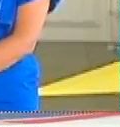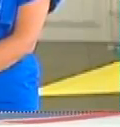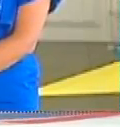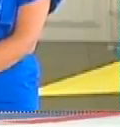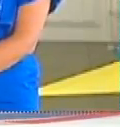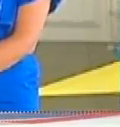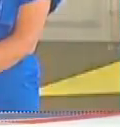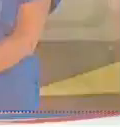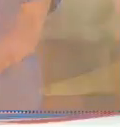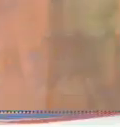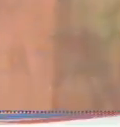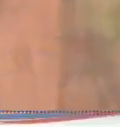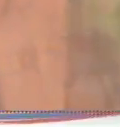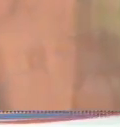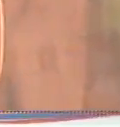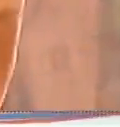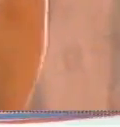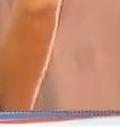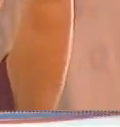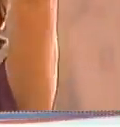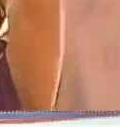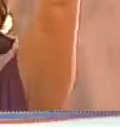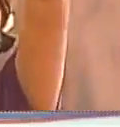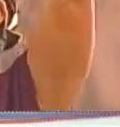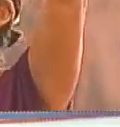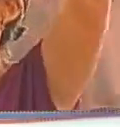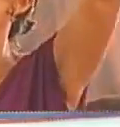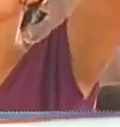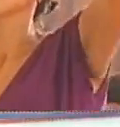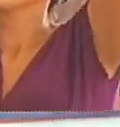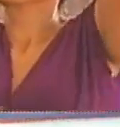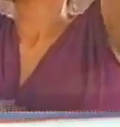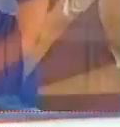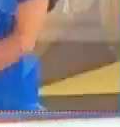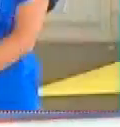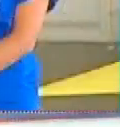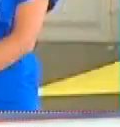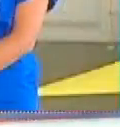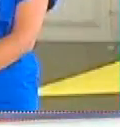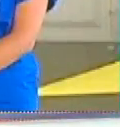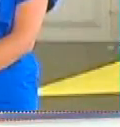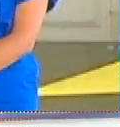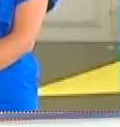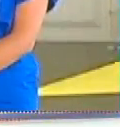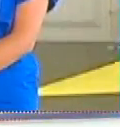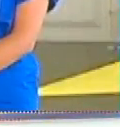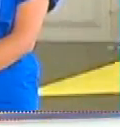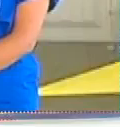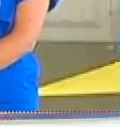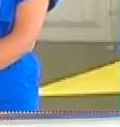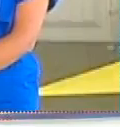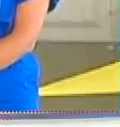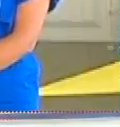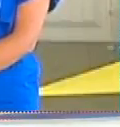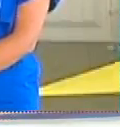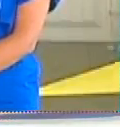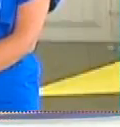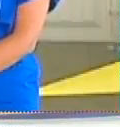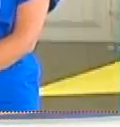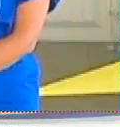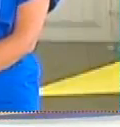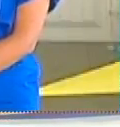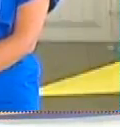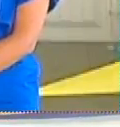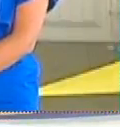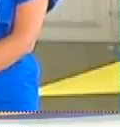constitucional a las misiones, eso es importante. Porque de ahí prevalecerá el legado de Chávez, el legado de nuestro comandante. Misión José Gregorio,